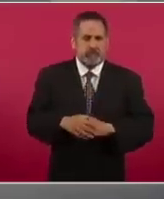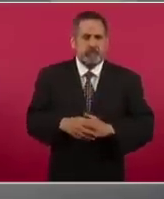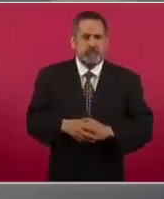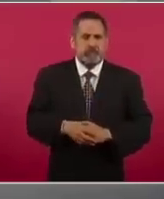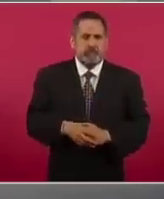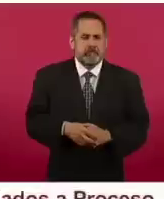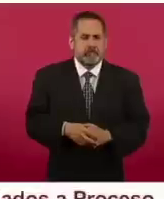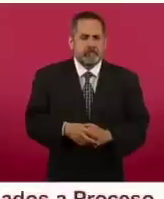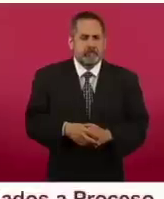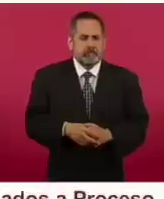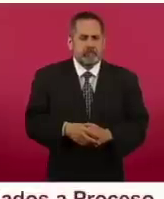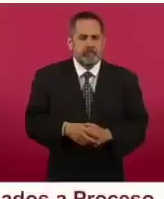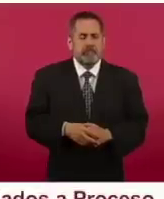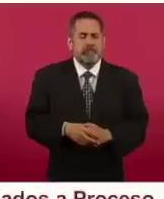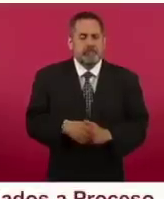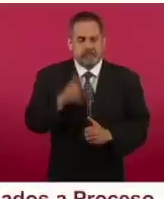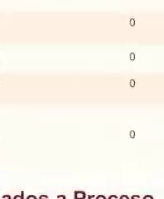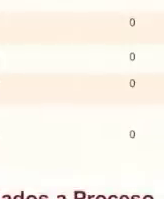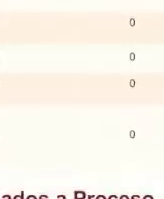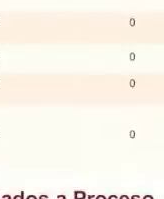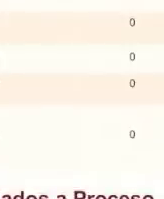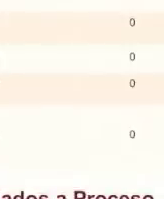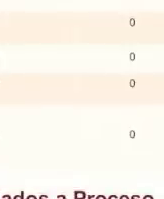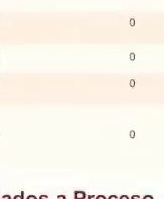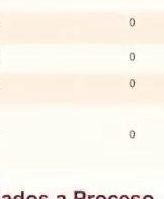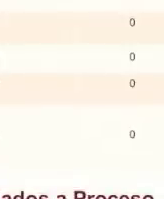que lo asesinan